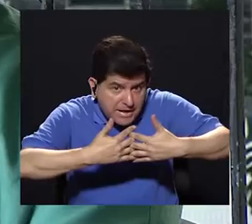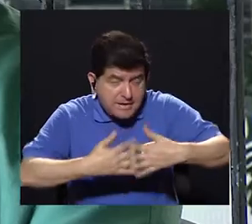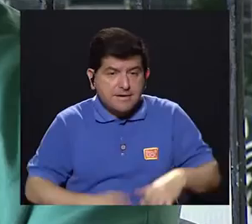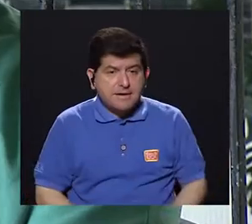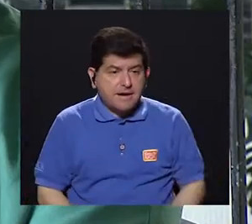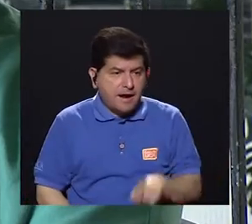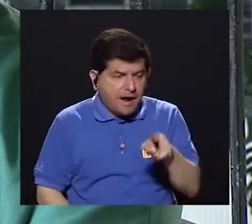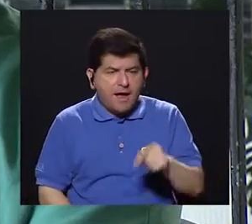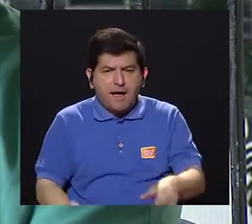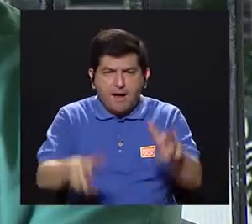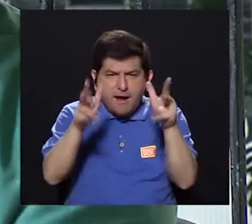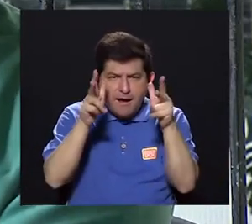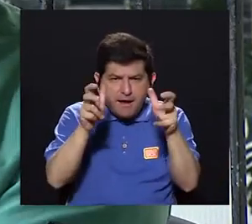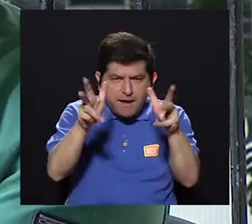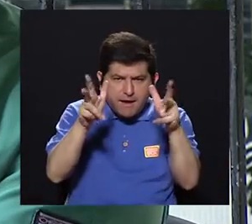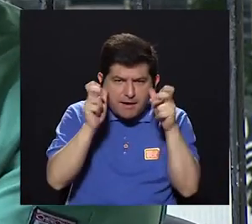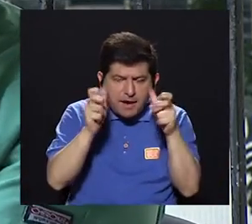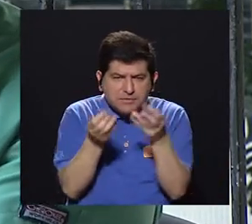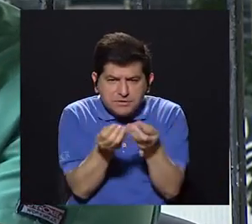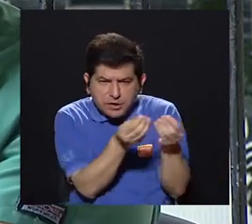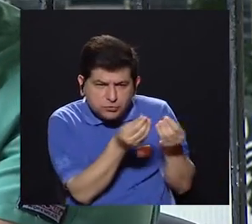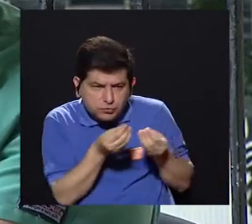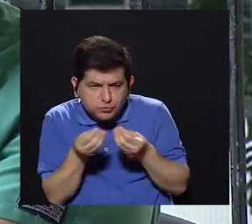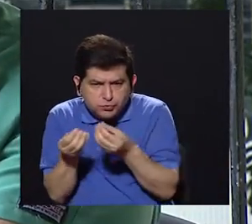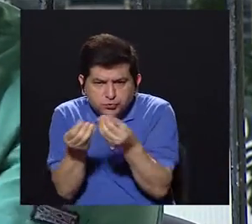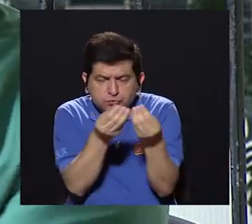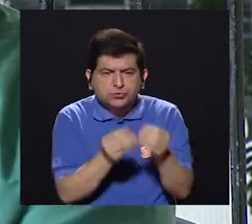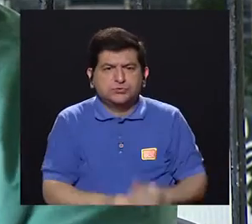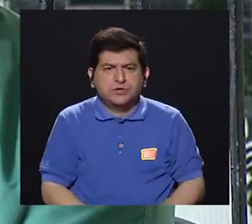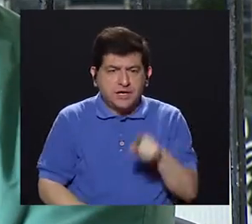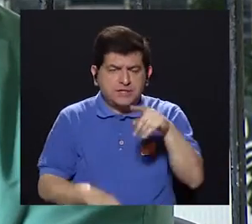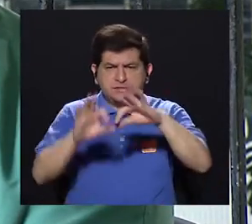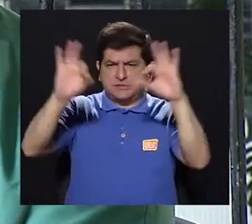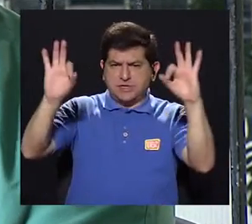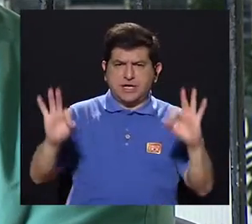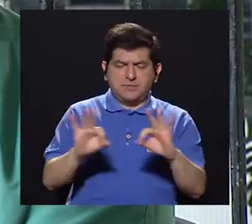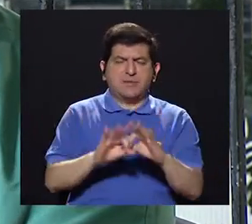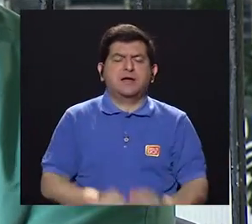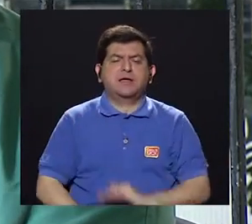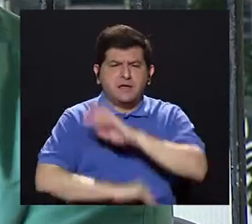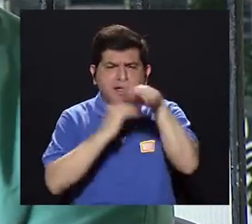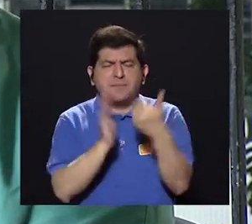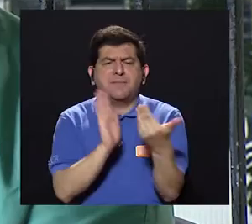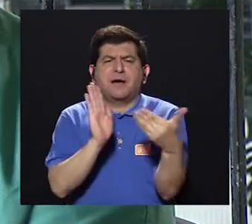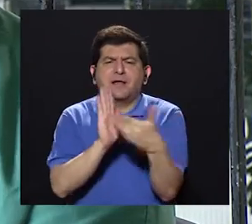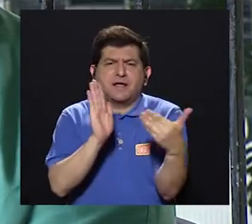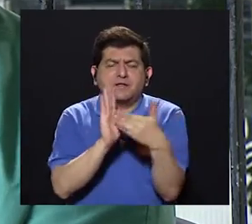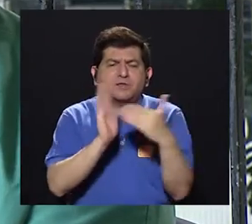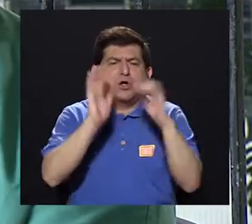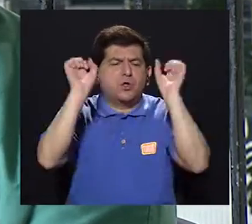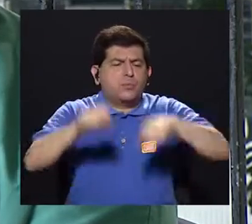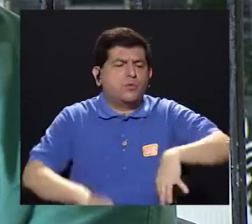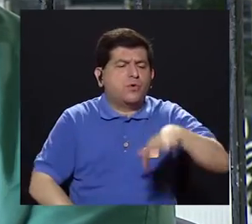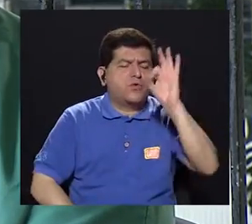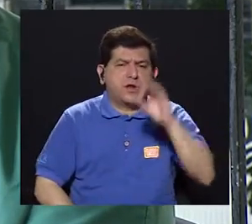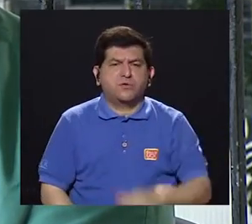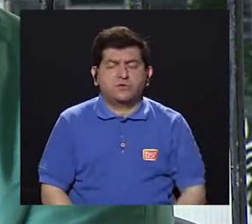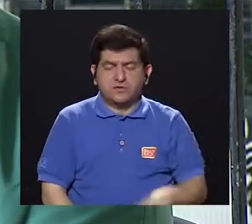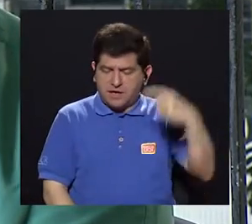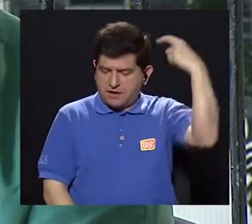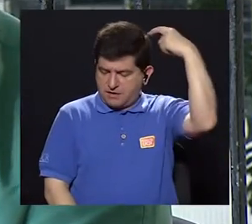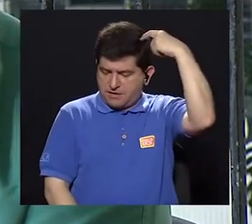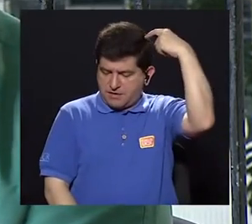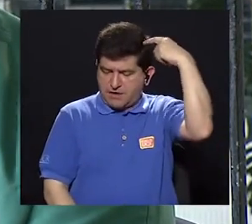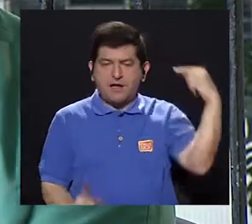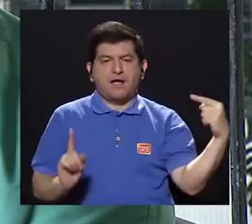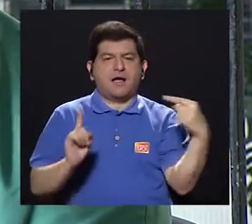que logra captar ese líquido produce imágenes para tratar todas las lesiones que podríamos encontrar desde